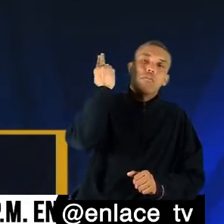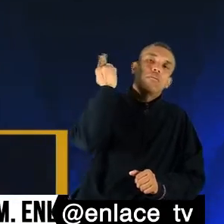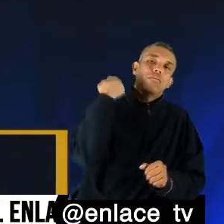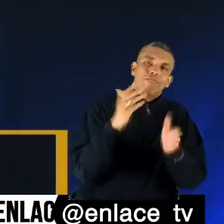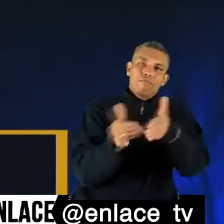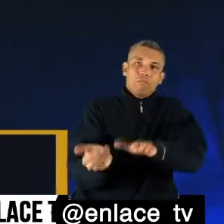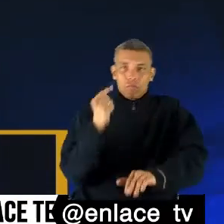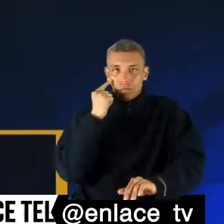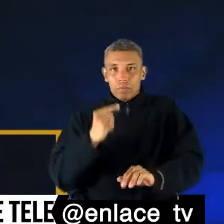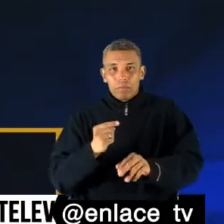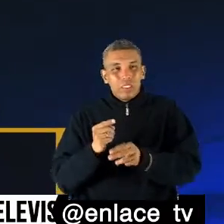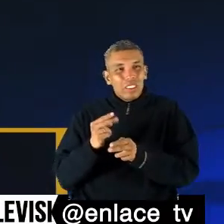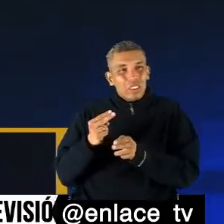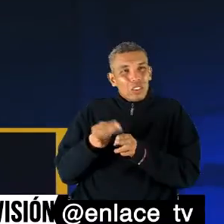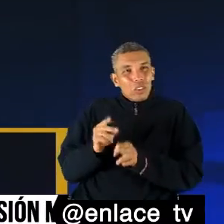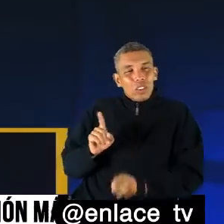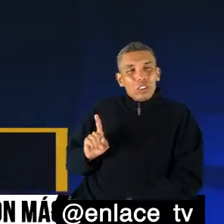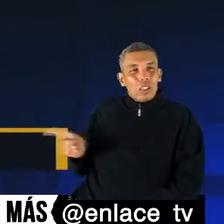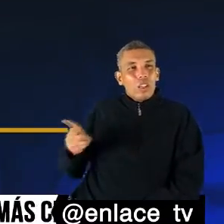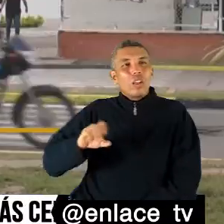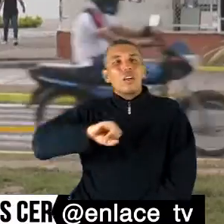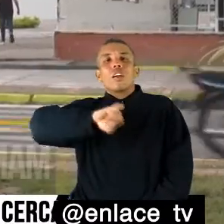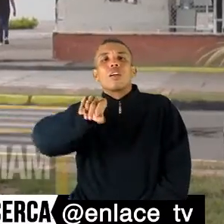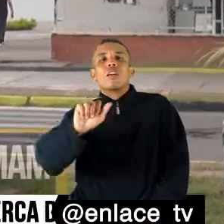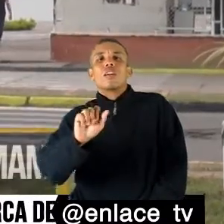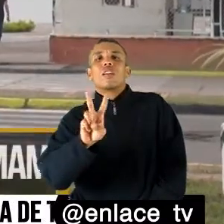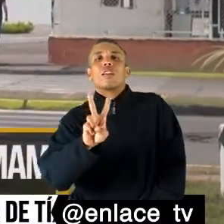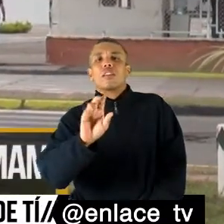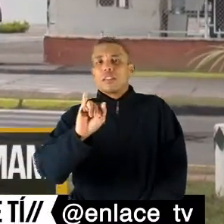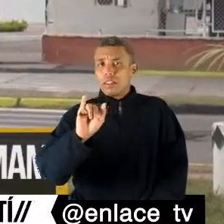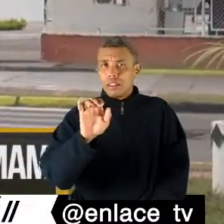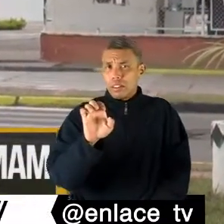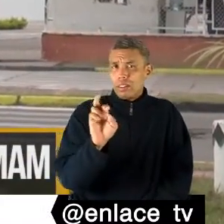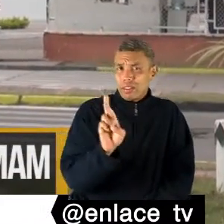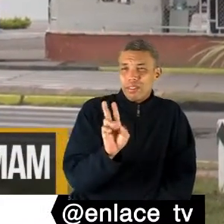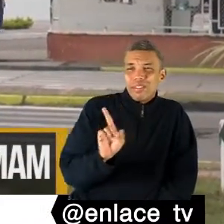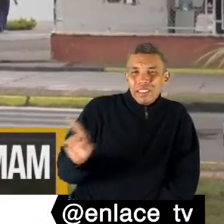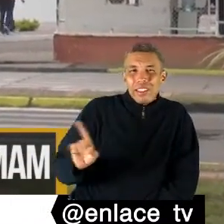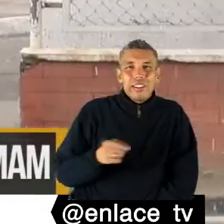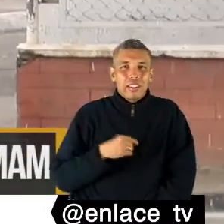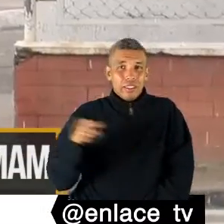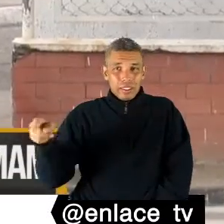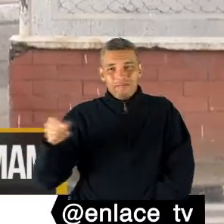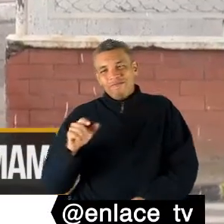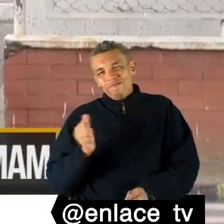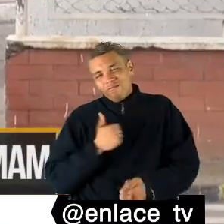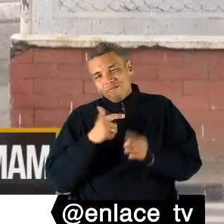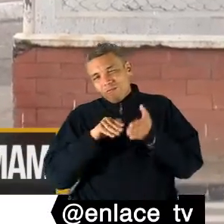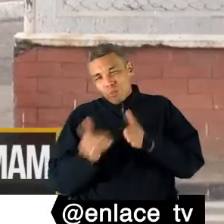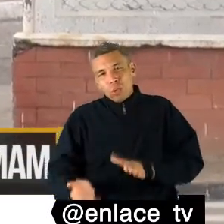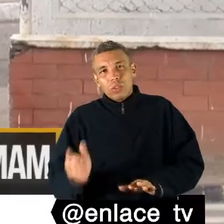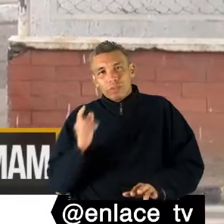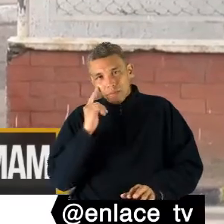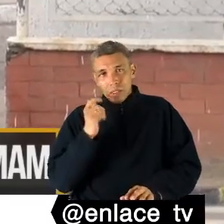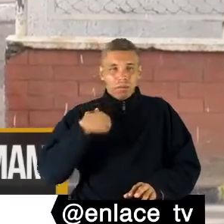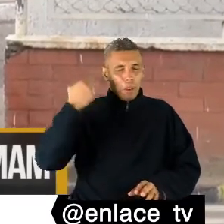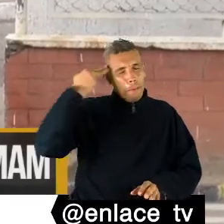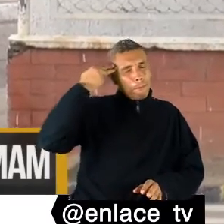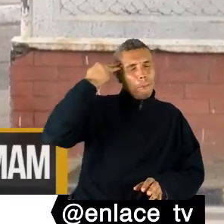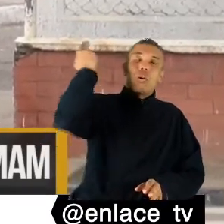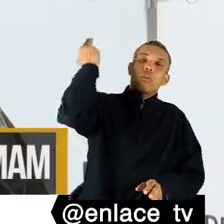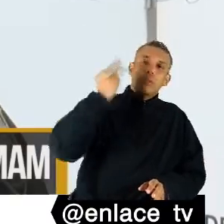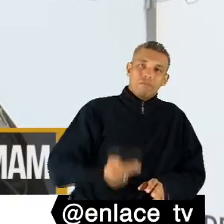Madrid Mesa, quien se desempeñaba como auxiliar de policía, fue identificado el hombre que al parecer se suicidó al interior del comando del departamento de policía